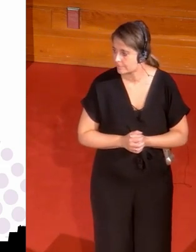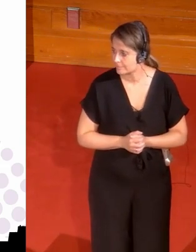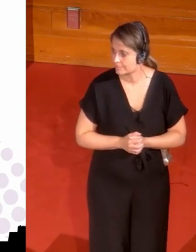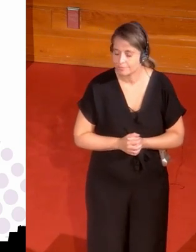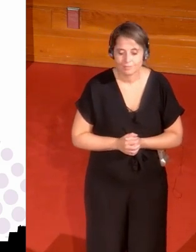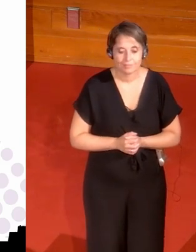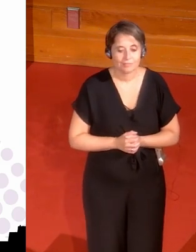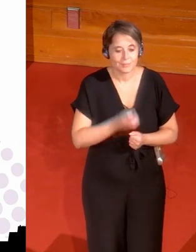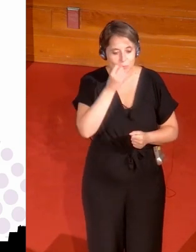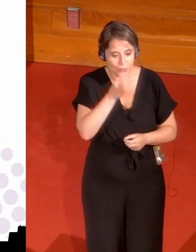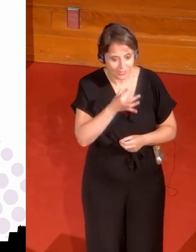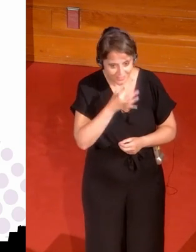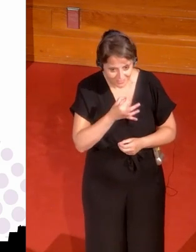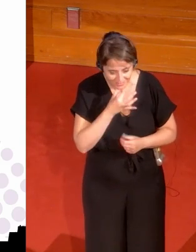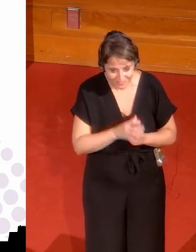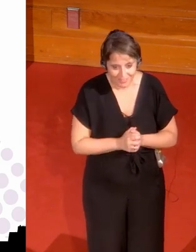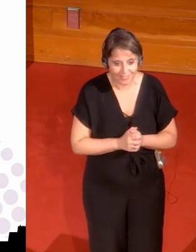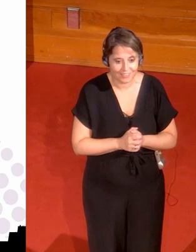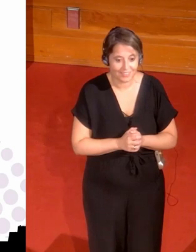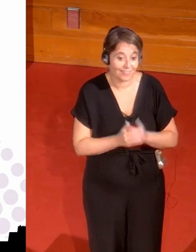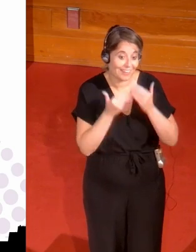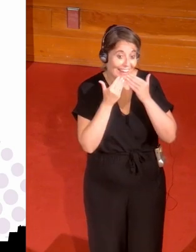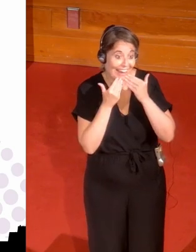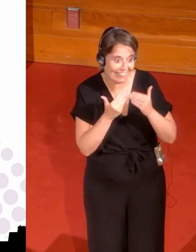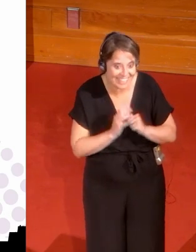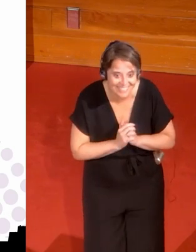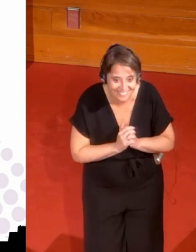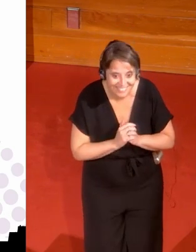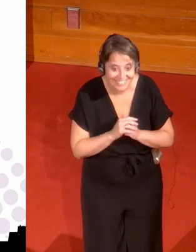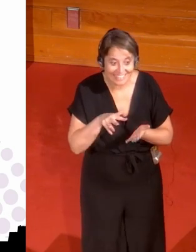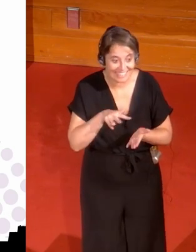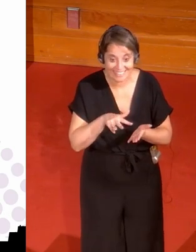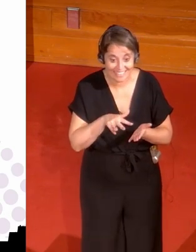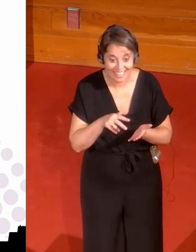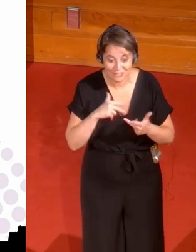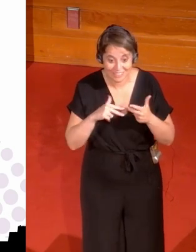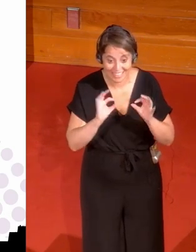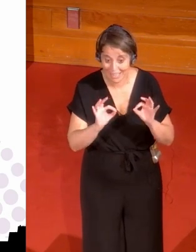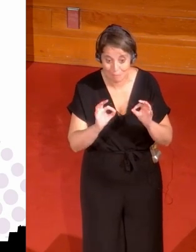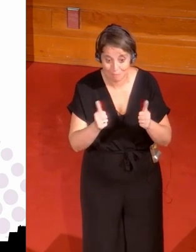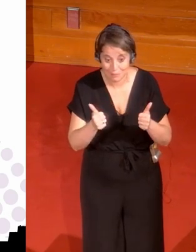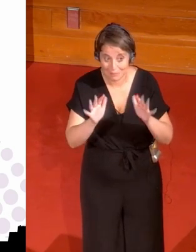errat chalde on eta es que rasco porque